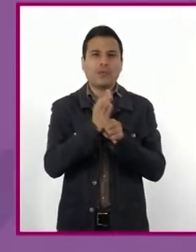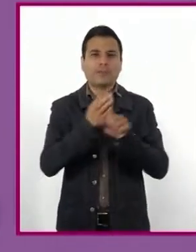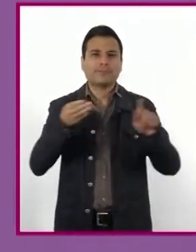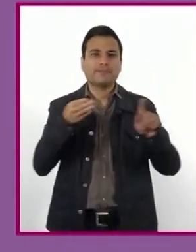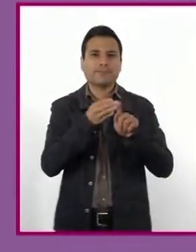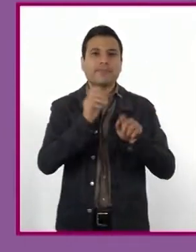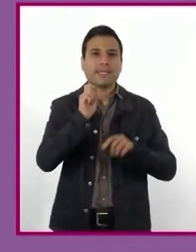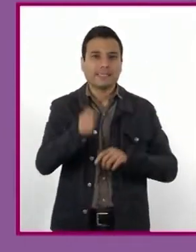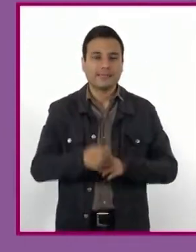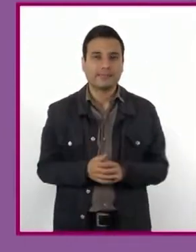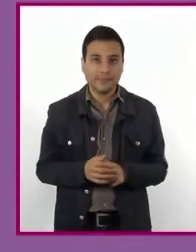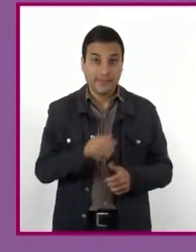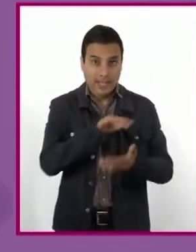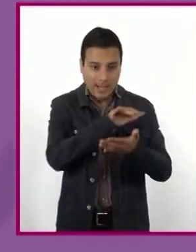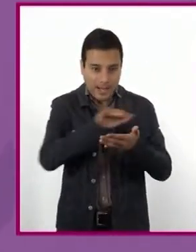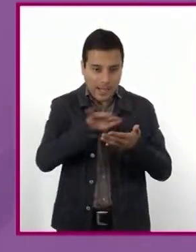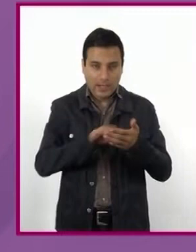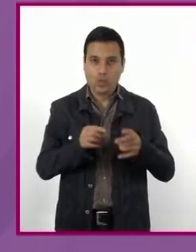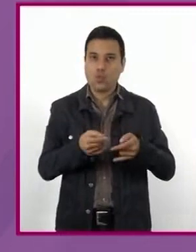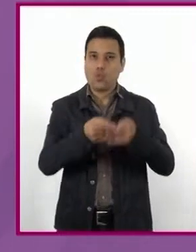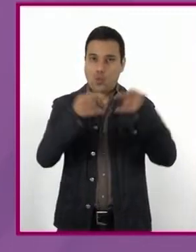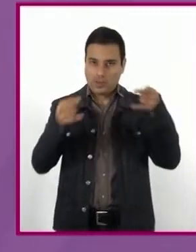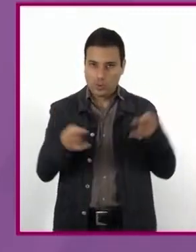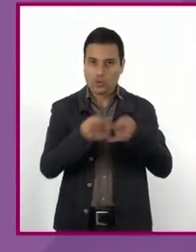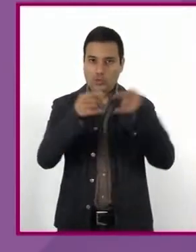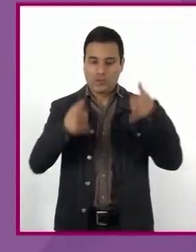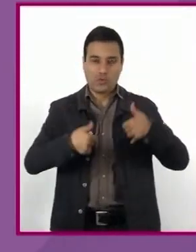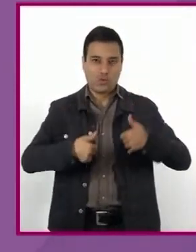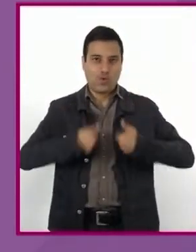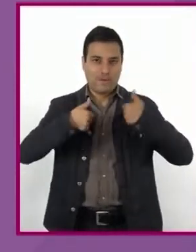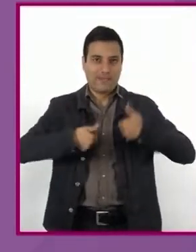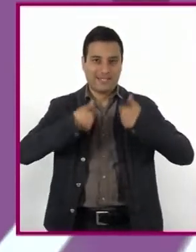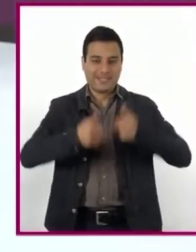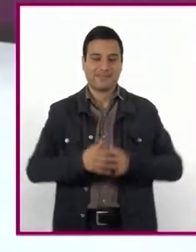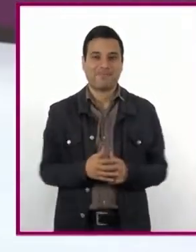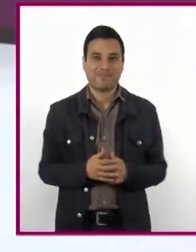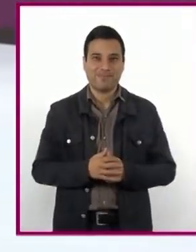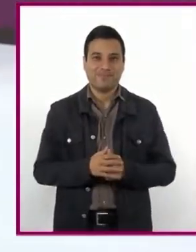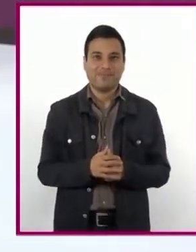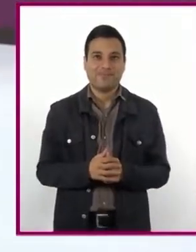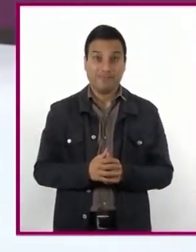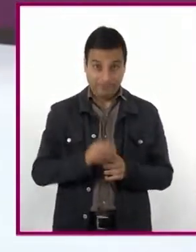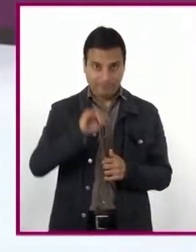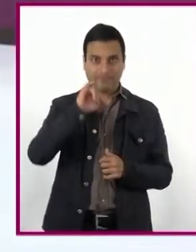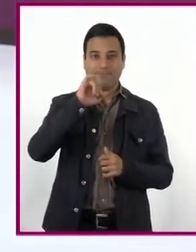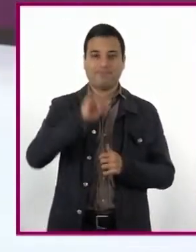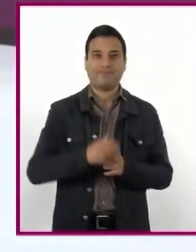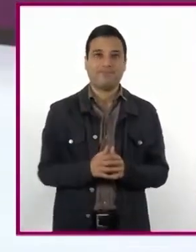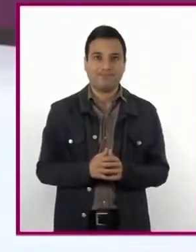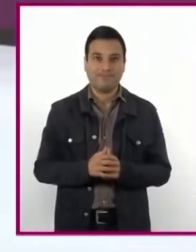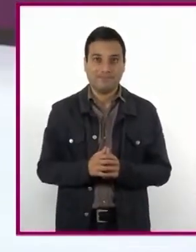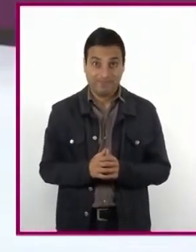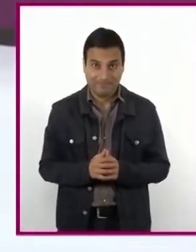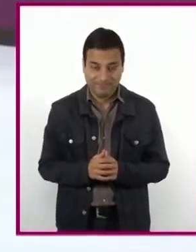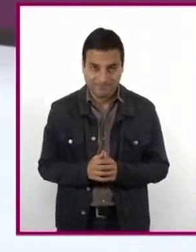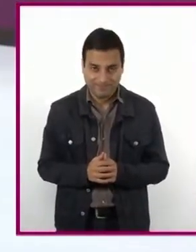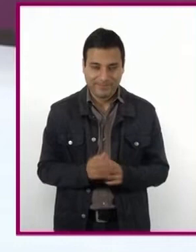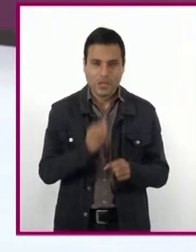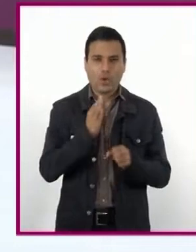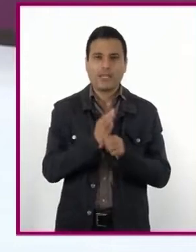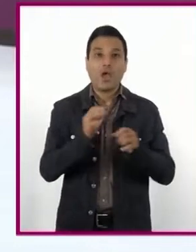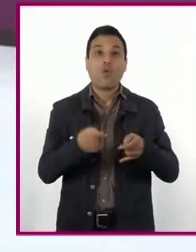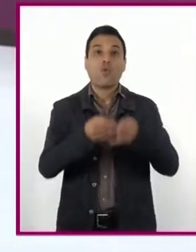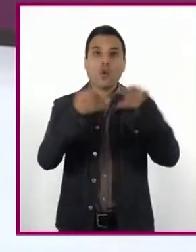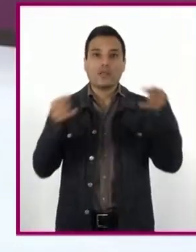en leer cuentos escritos por adolescentes. ¿Sí? Escucharon bien, leeremos